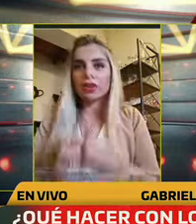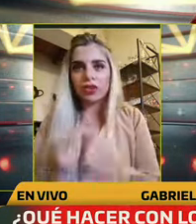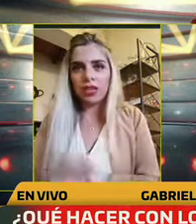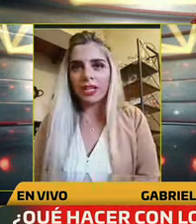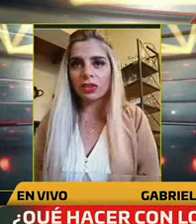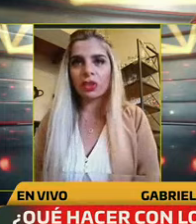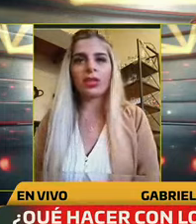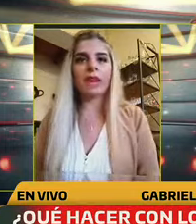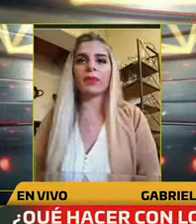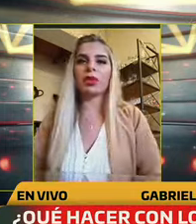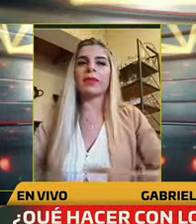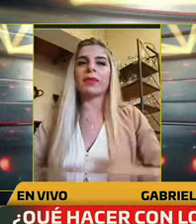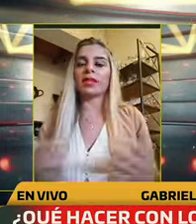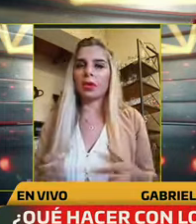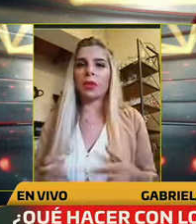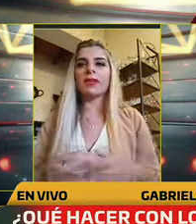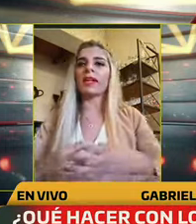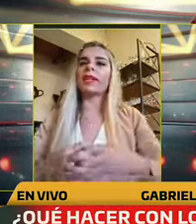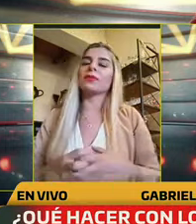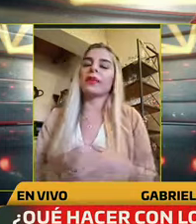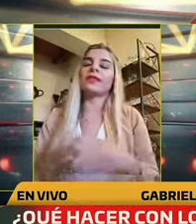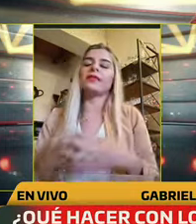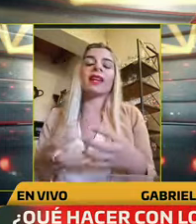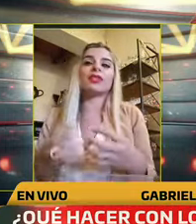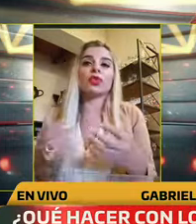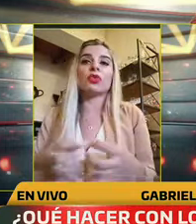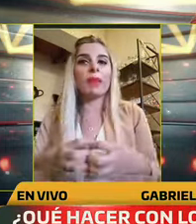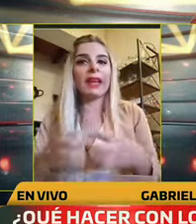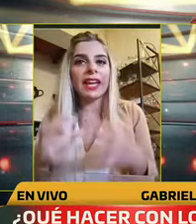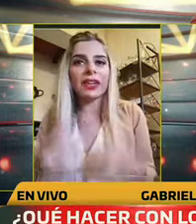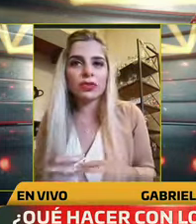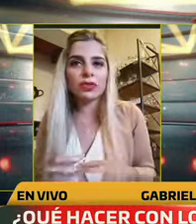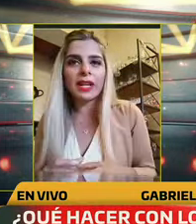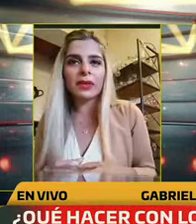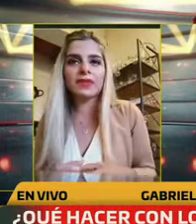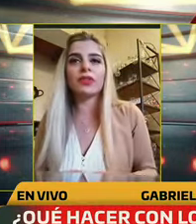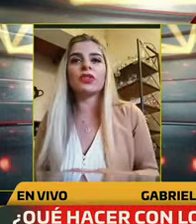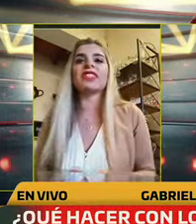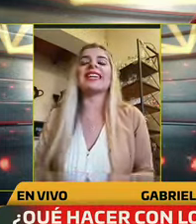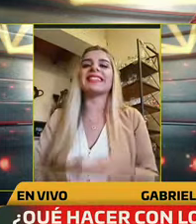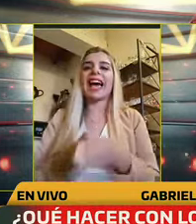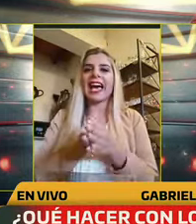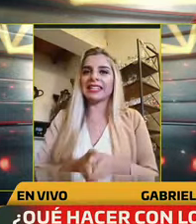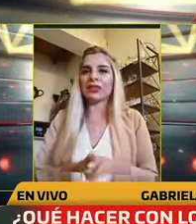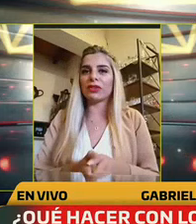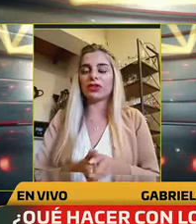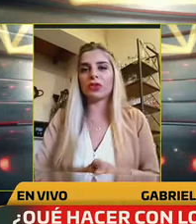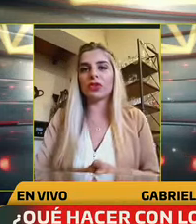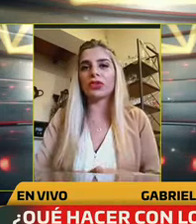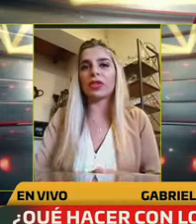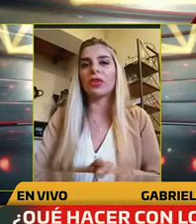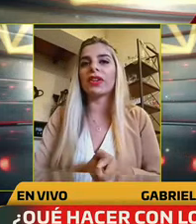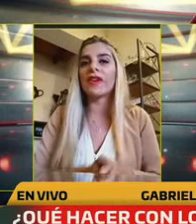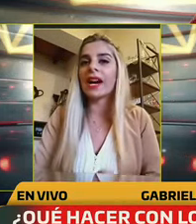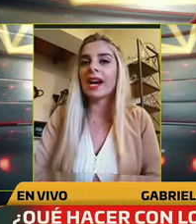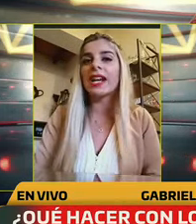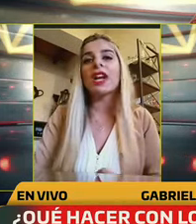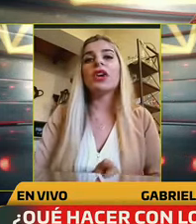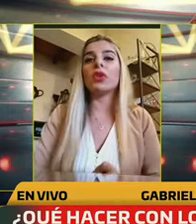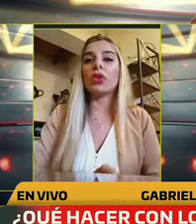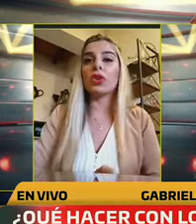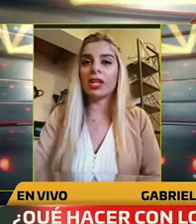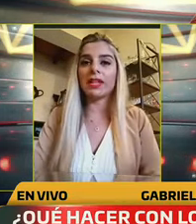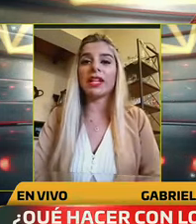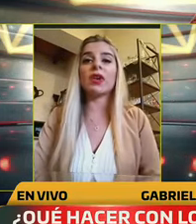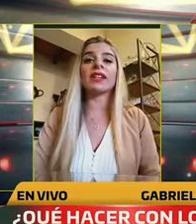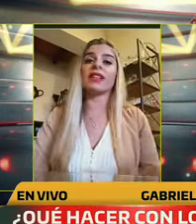a conocer absolutamente todo, piensan que son unos pequeños superhéroes, entonces es ahí en donde nosotros tenemos que trabajar